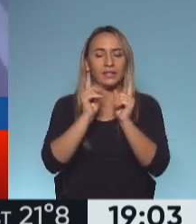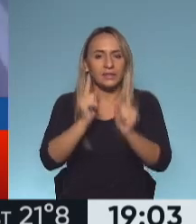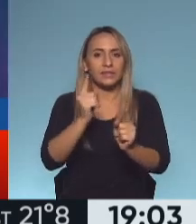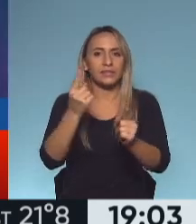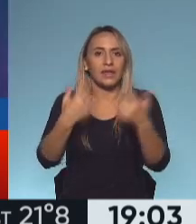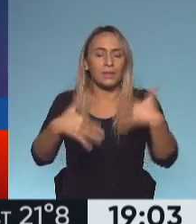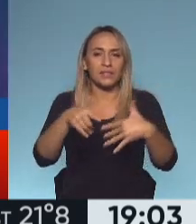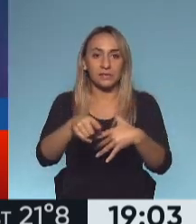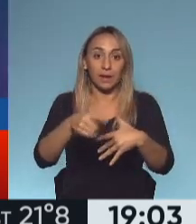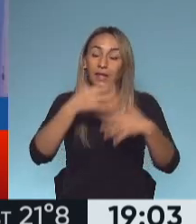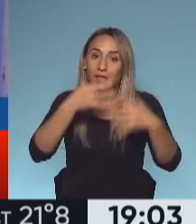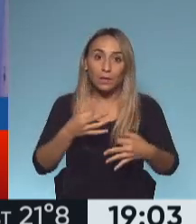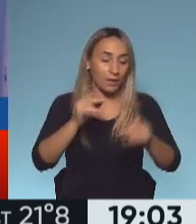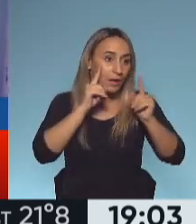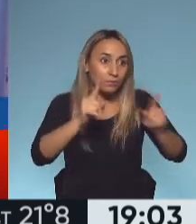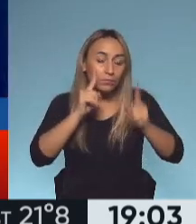respuesta.